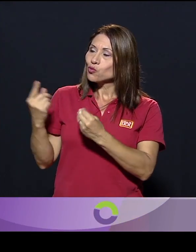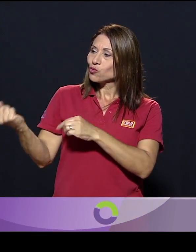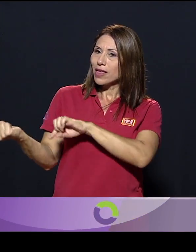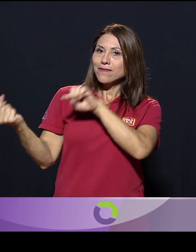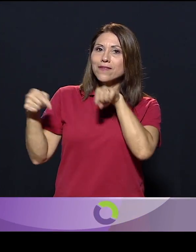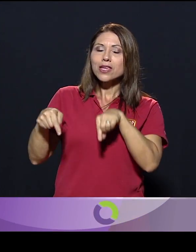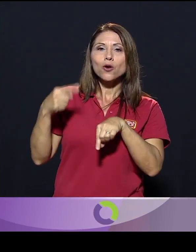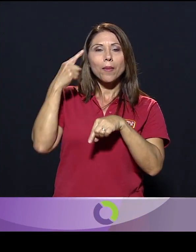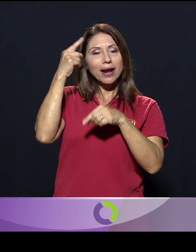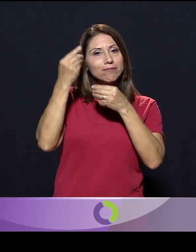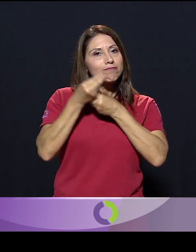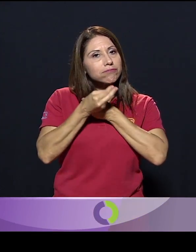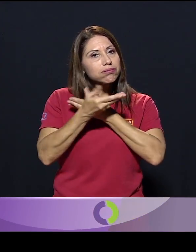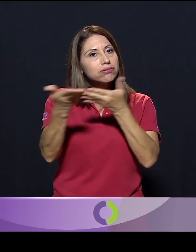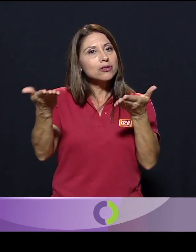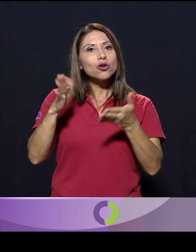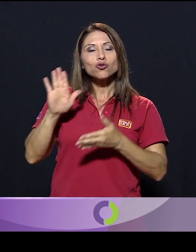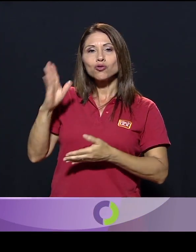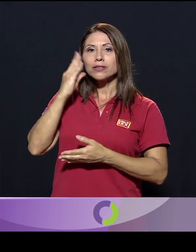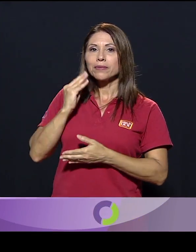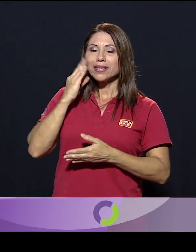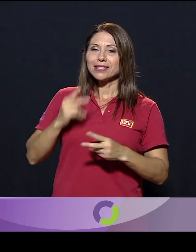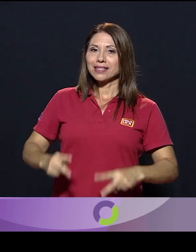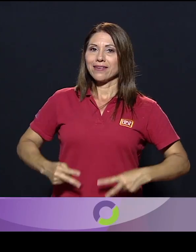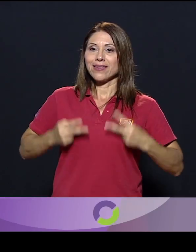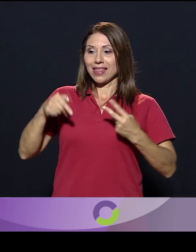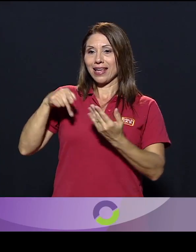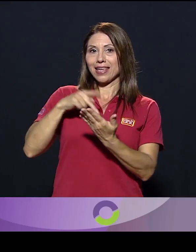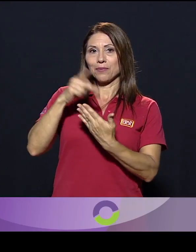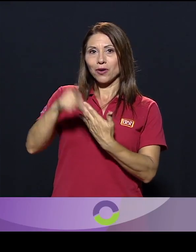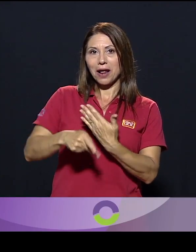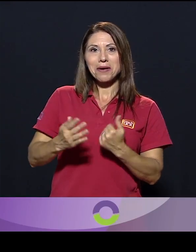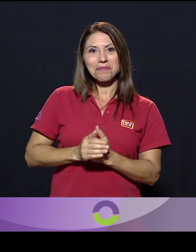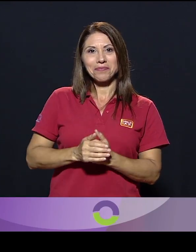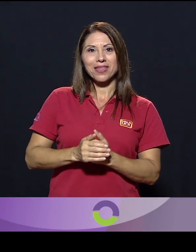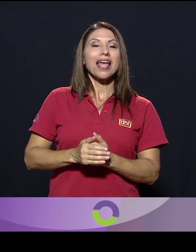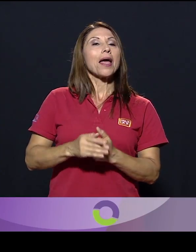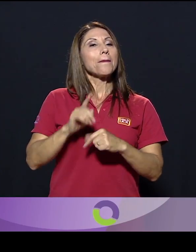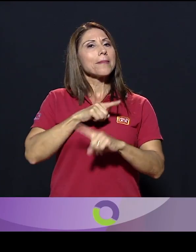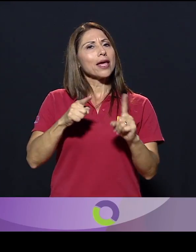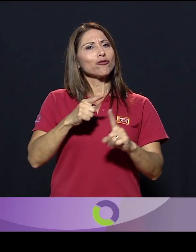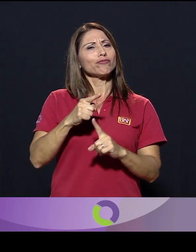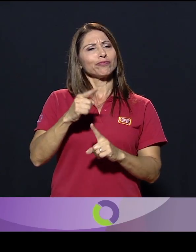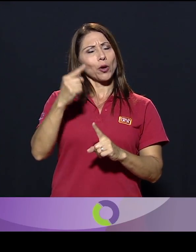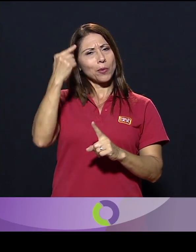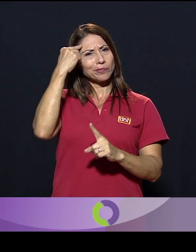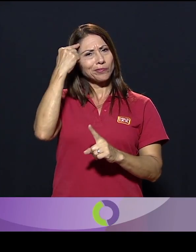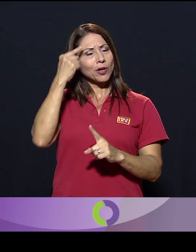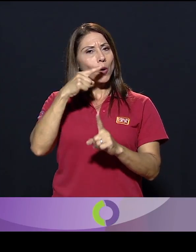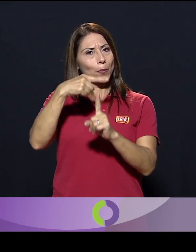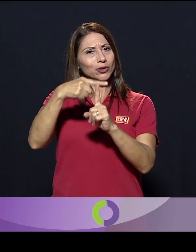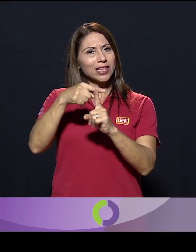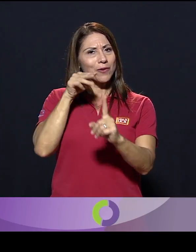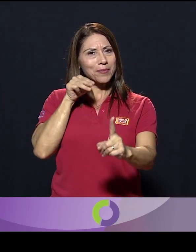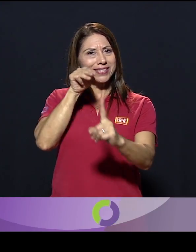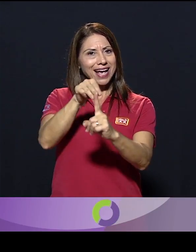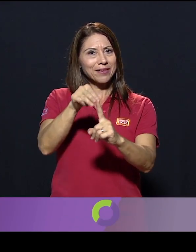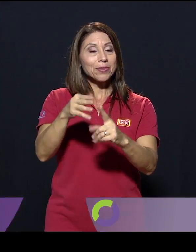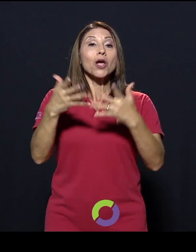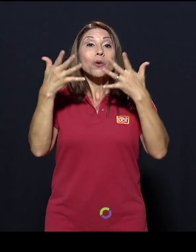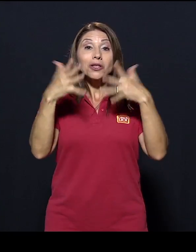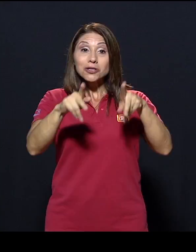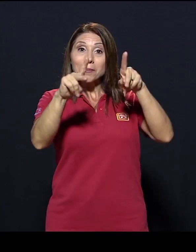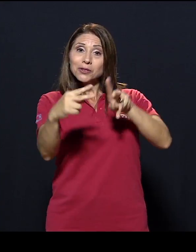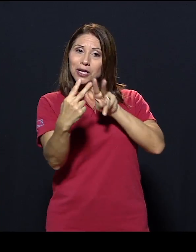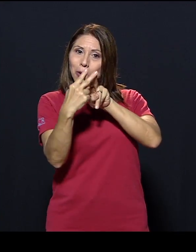compartir abiertamente sobre tus experiencias de vida, de maternidad aquí en el programa, y quedarnos con lo positivo de este mensaje de